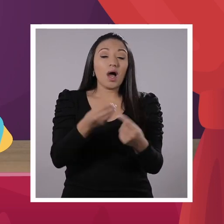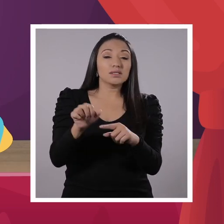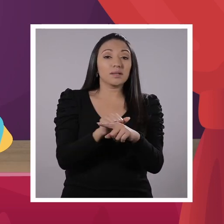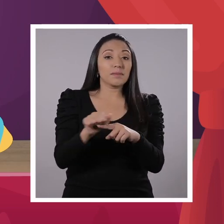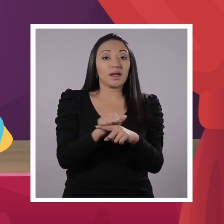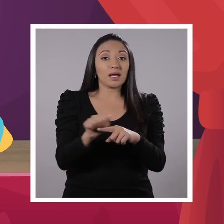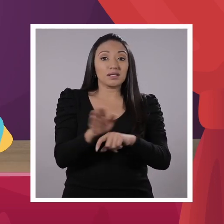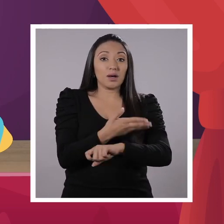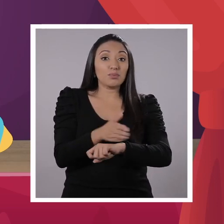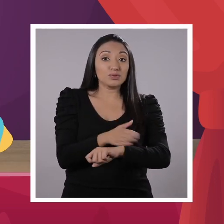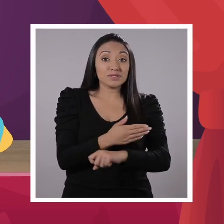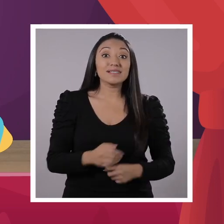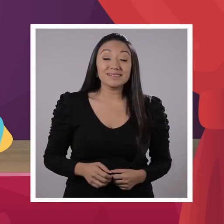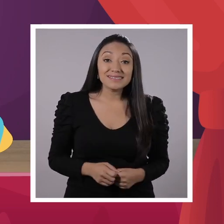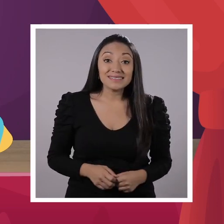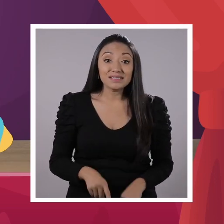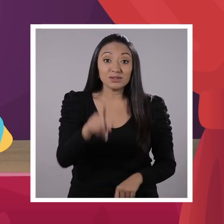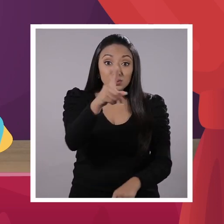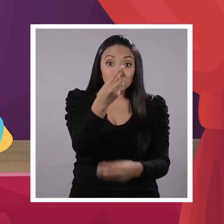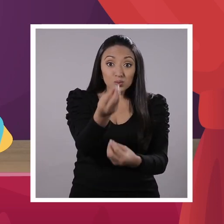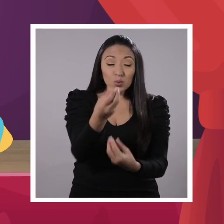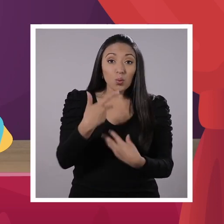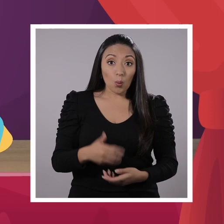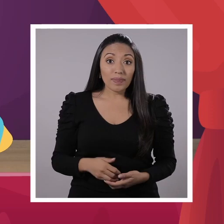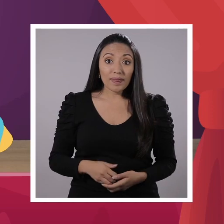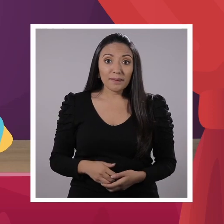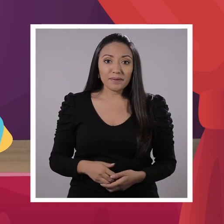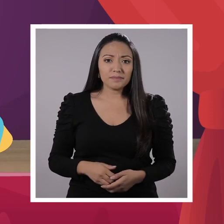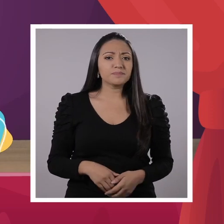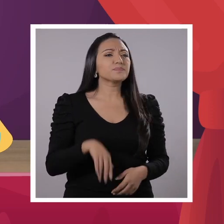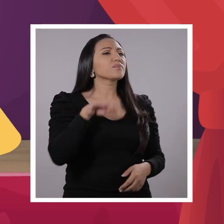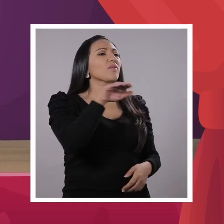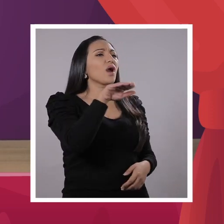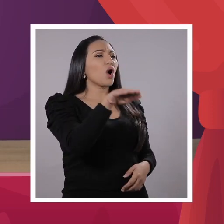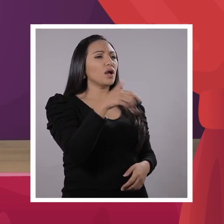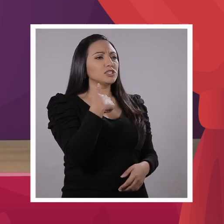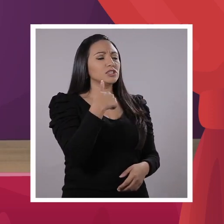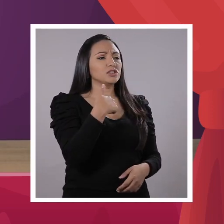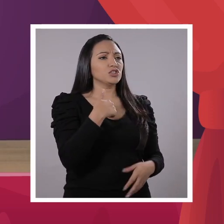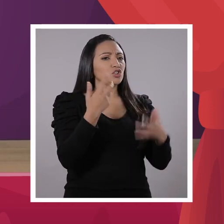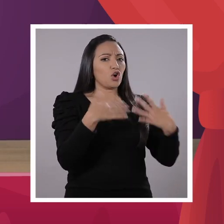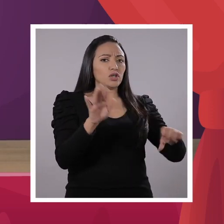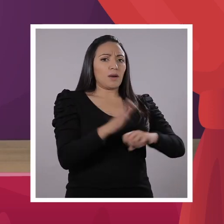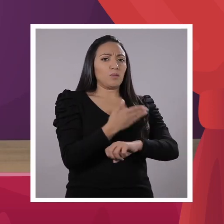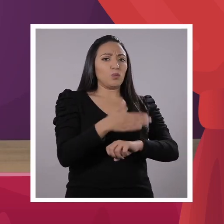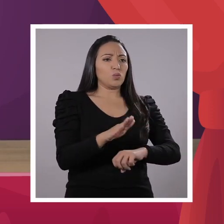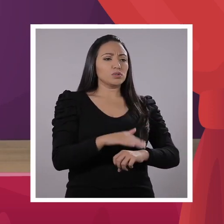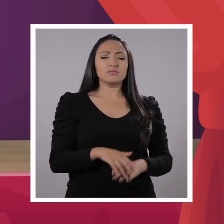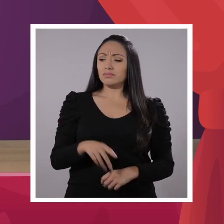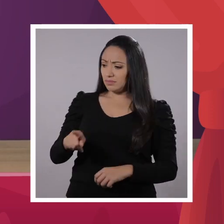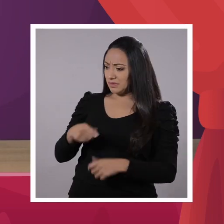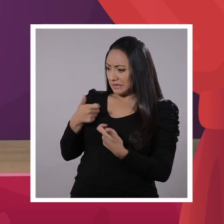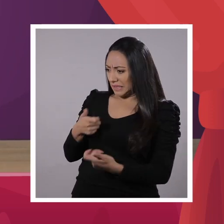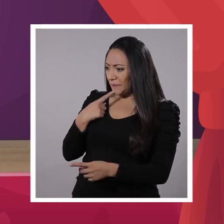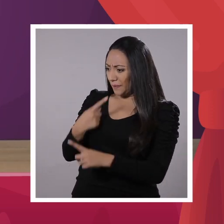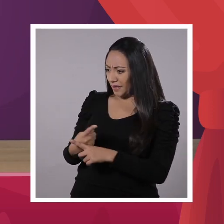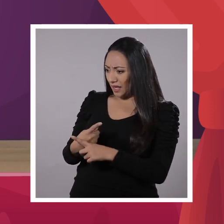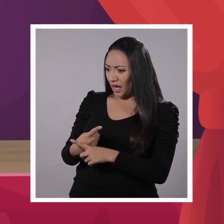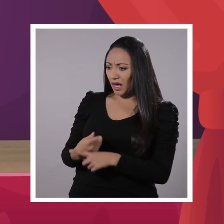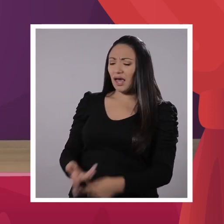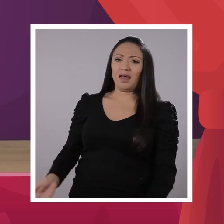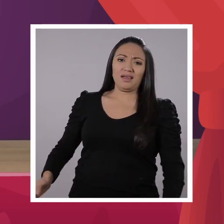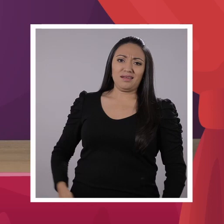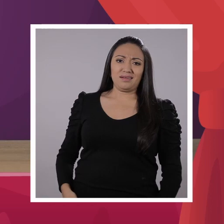para practicar un poco de ritmos, ah? Quiero que nos cuenten. ¡Oye, Jessie! ¡Yo ya hice mi ritmo! ¿En serio,